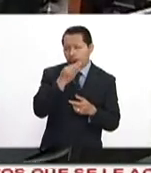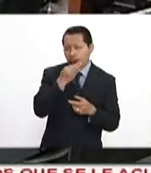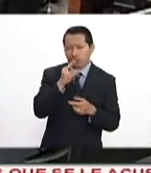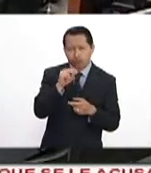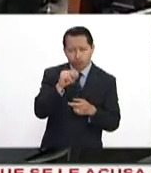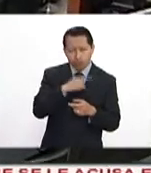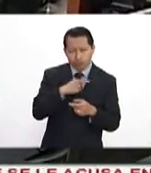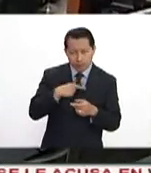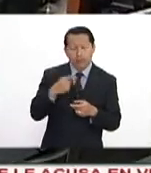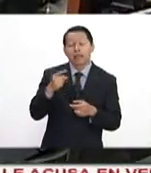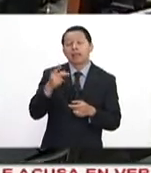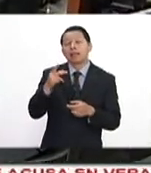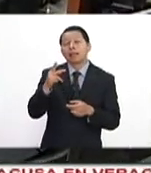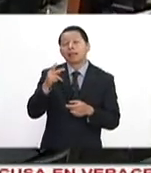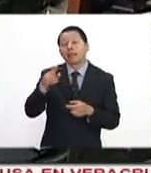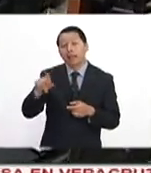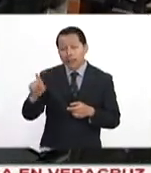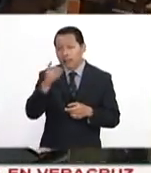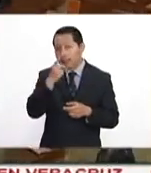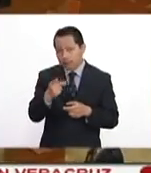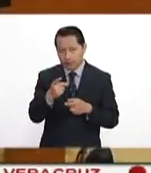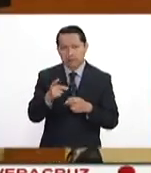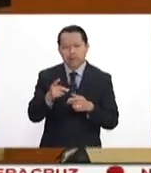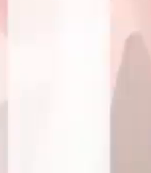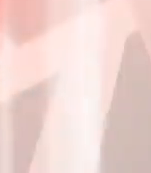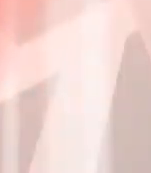aseguró que el sistema nace incompleto.